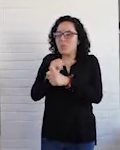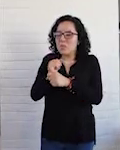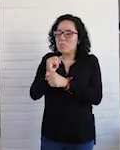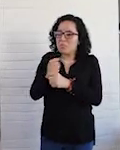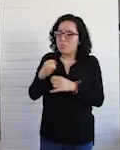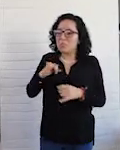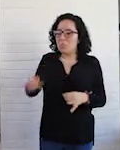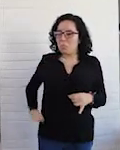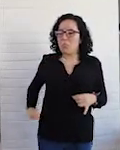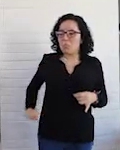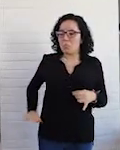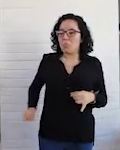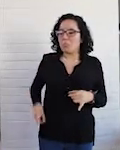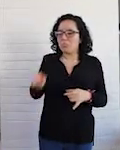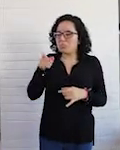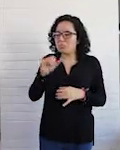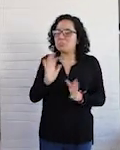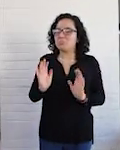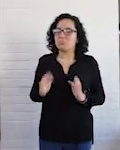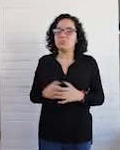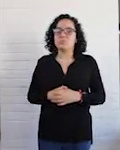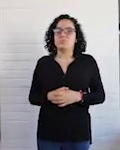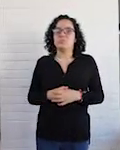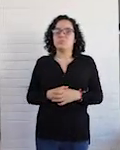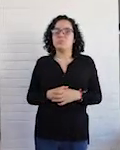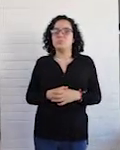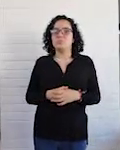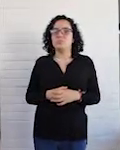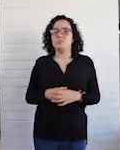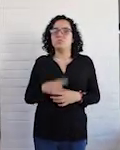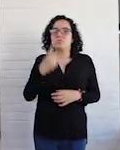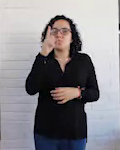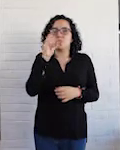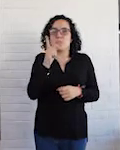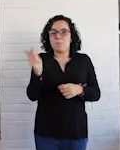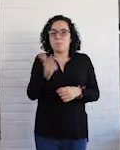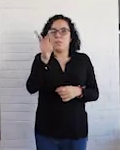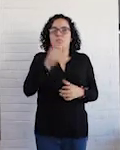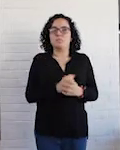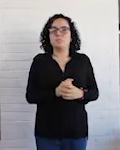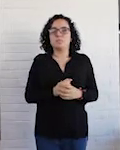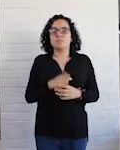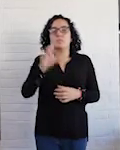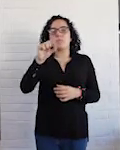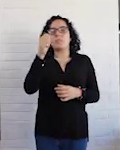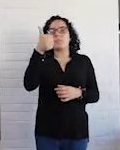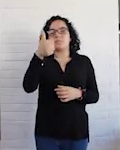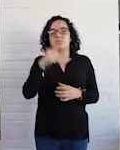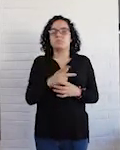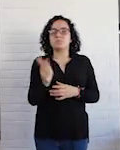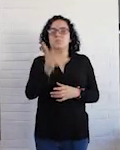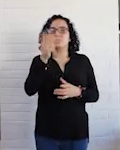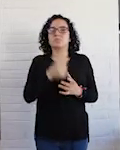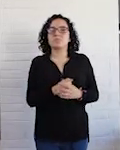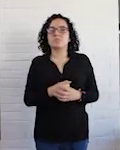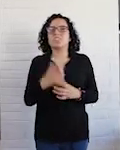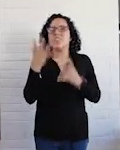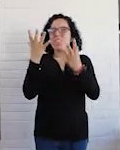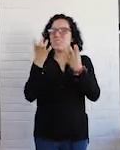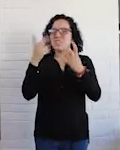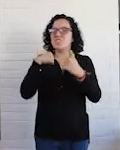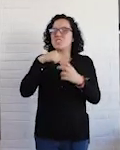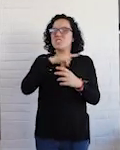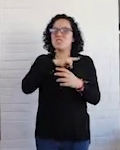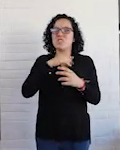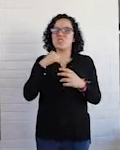otro. Esta es una de las preguntas. Por ejemplo, es la pregunta número 26. ¿Desearía tener alguien con